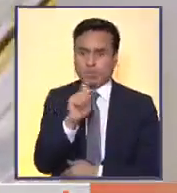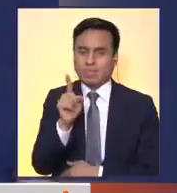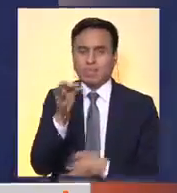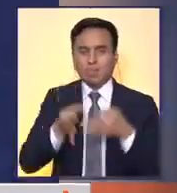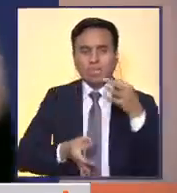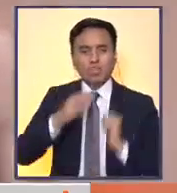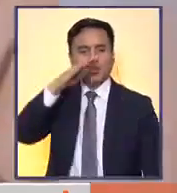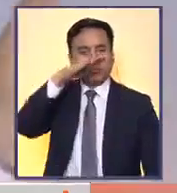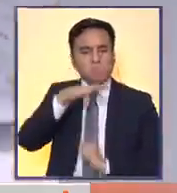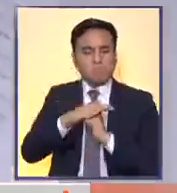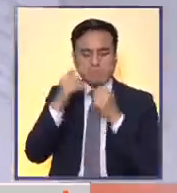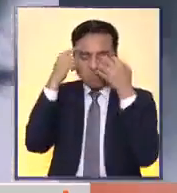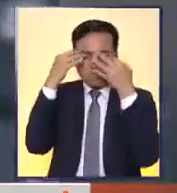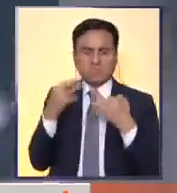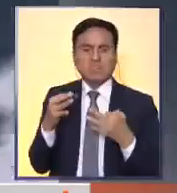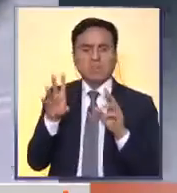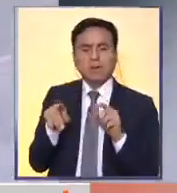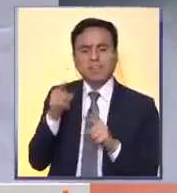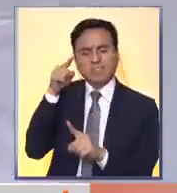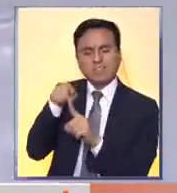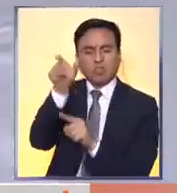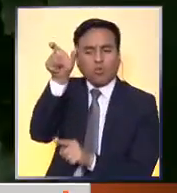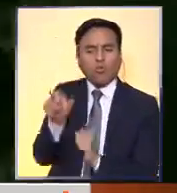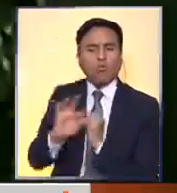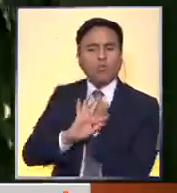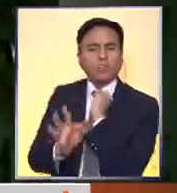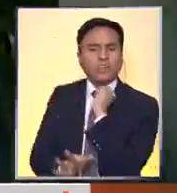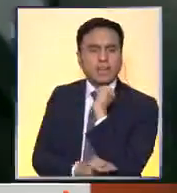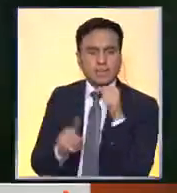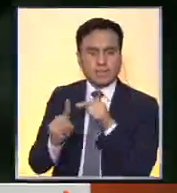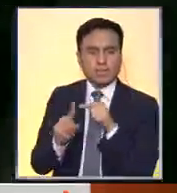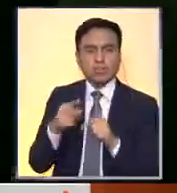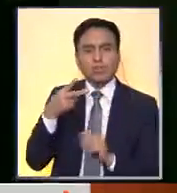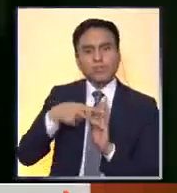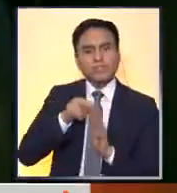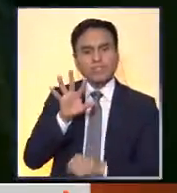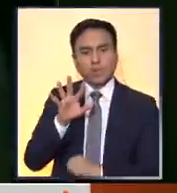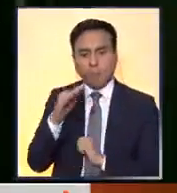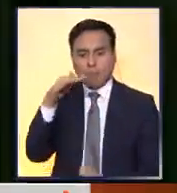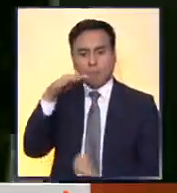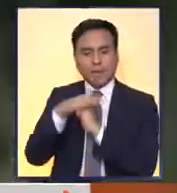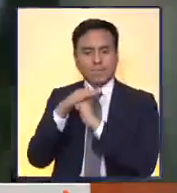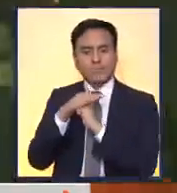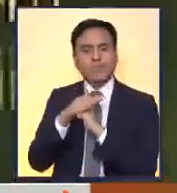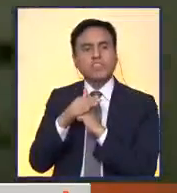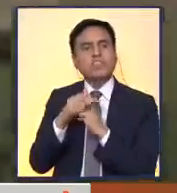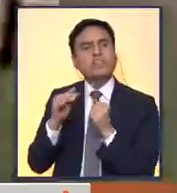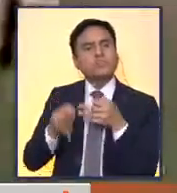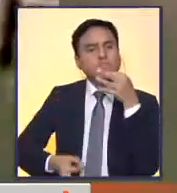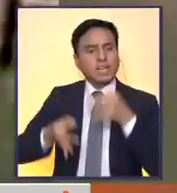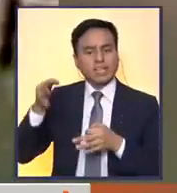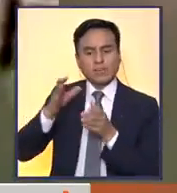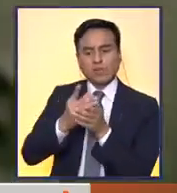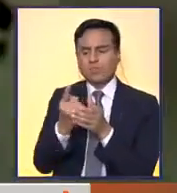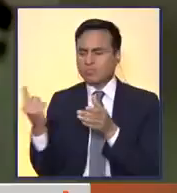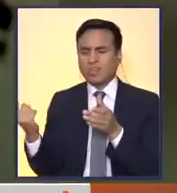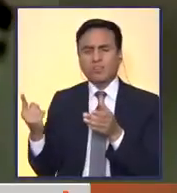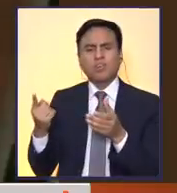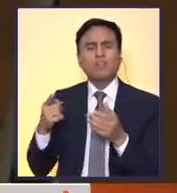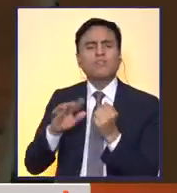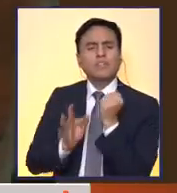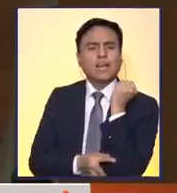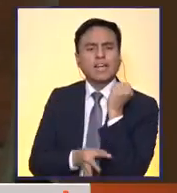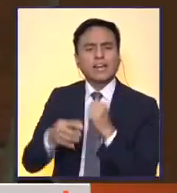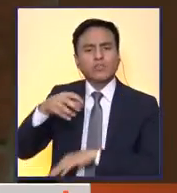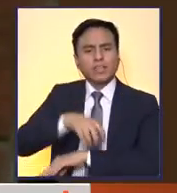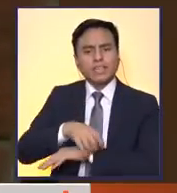suprema decide sobre el destino de un fiscal fue en 2005 que el máximo tribunal removió de su cargo a la fiscal regional de temuco